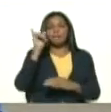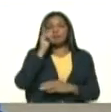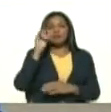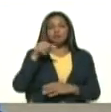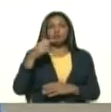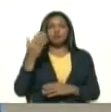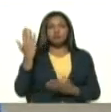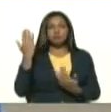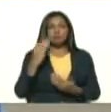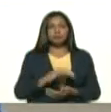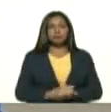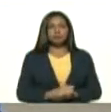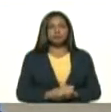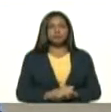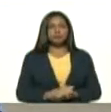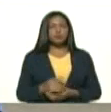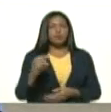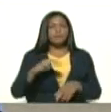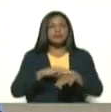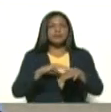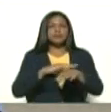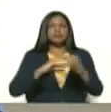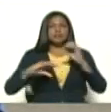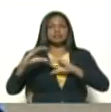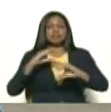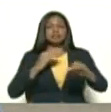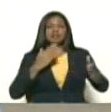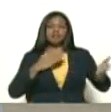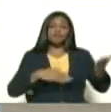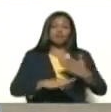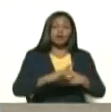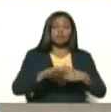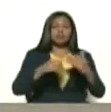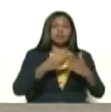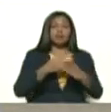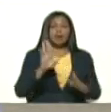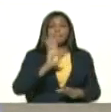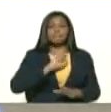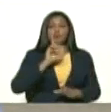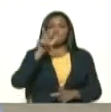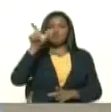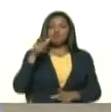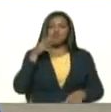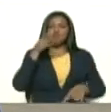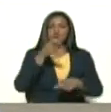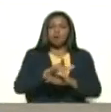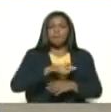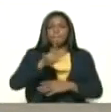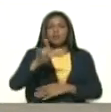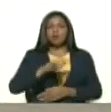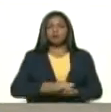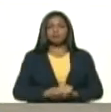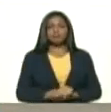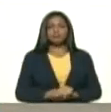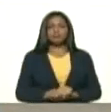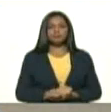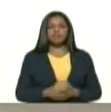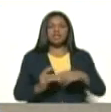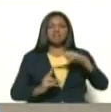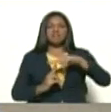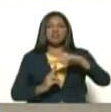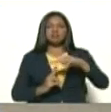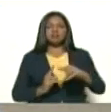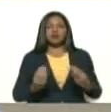ministra Gabriela Jiménez, la ministra de Ciencia, se fue personalmente. Allá está